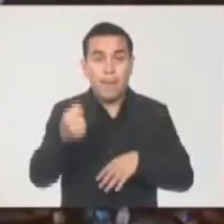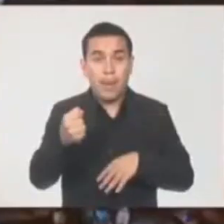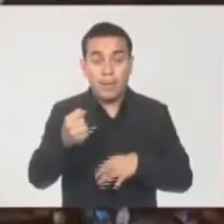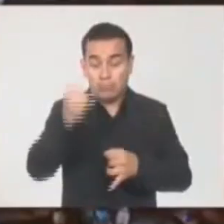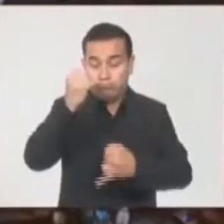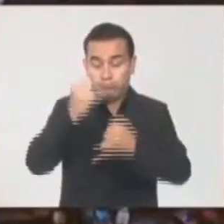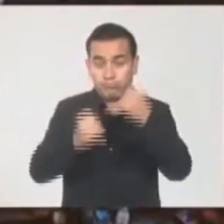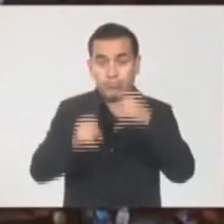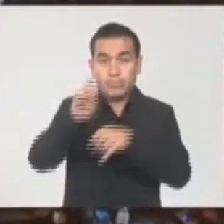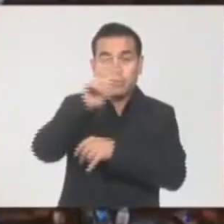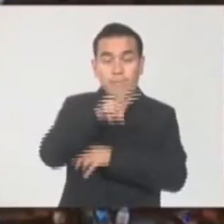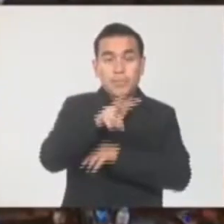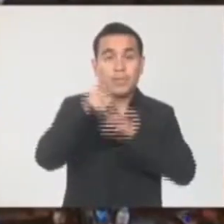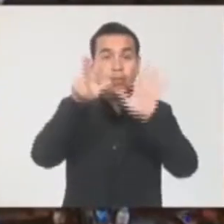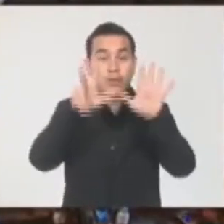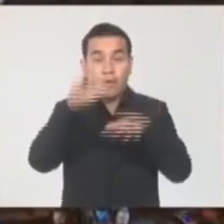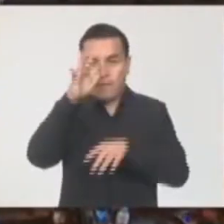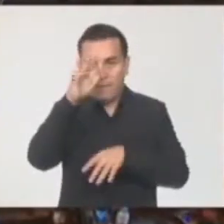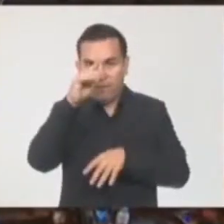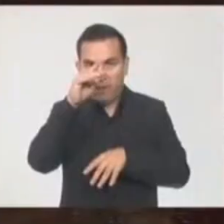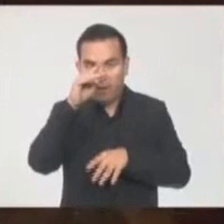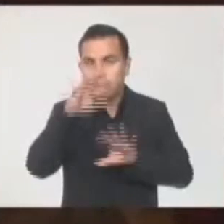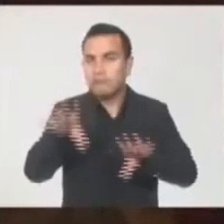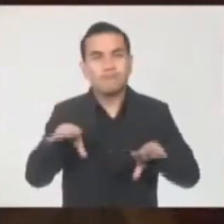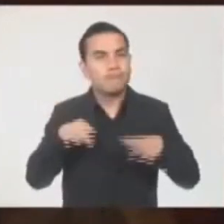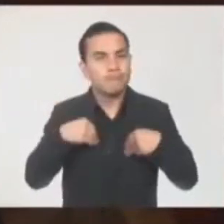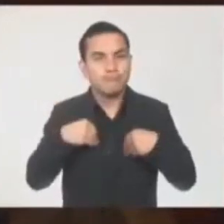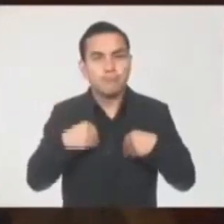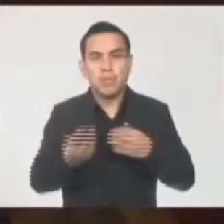febrero, el pueblo les quitó el poder legislativo.